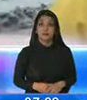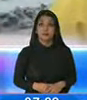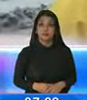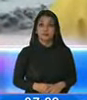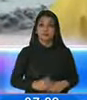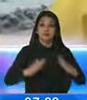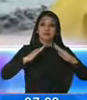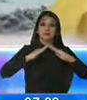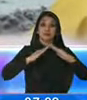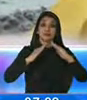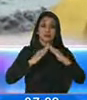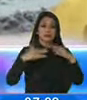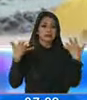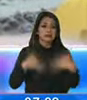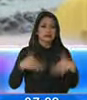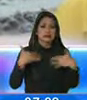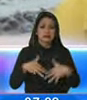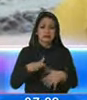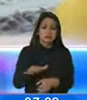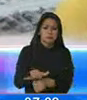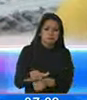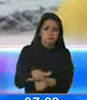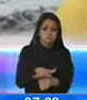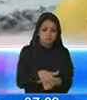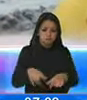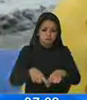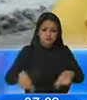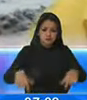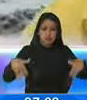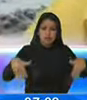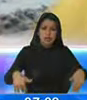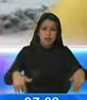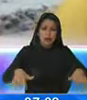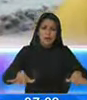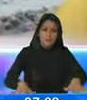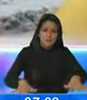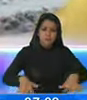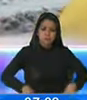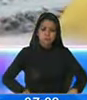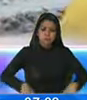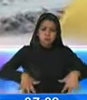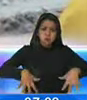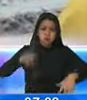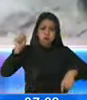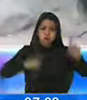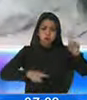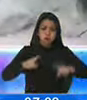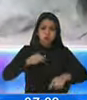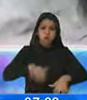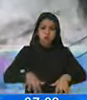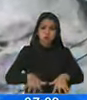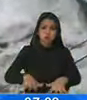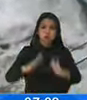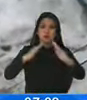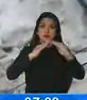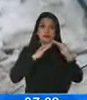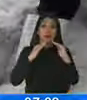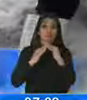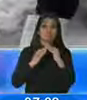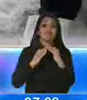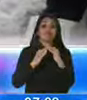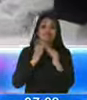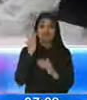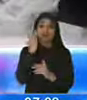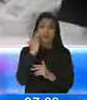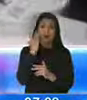Viviendas que han sufrido, obviamente, se han tapado las canales de agua y se han inundado las viviendas. Este inusual temporal causó,